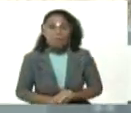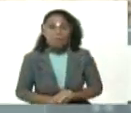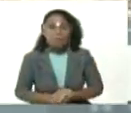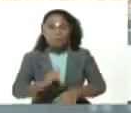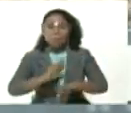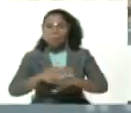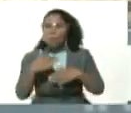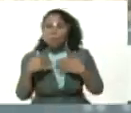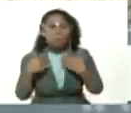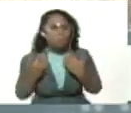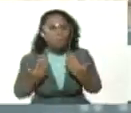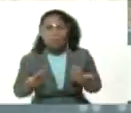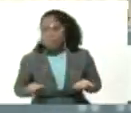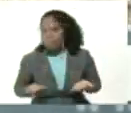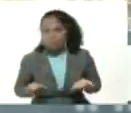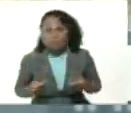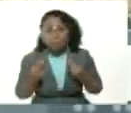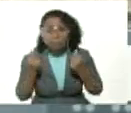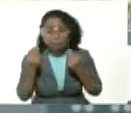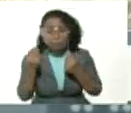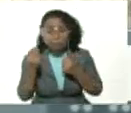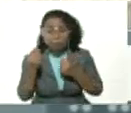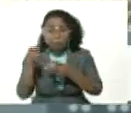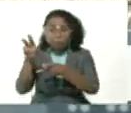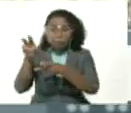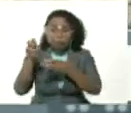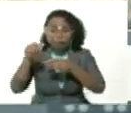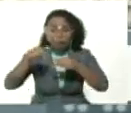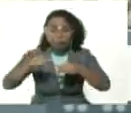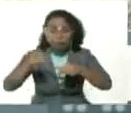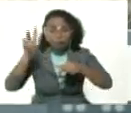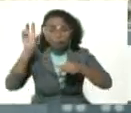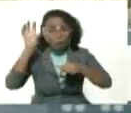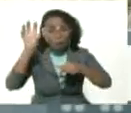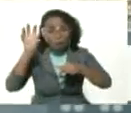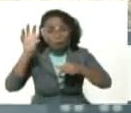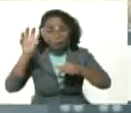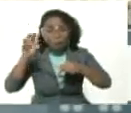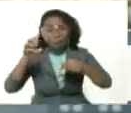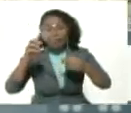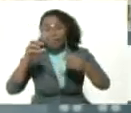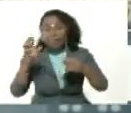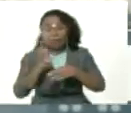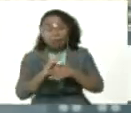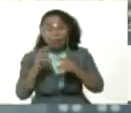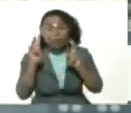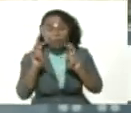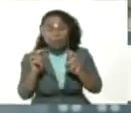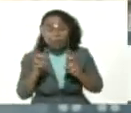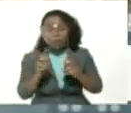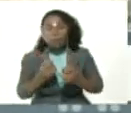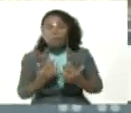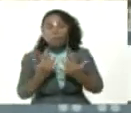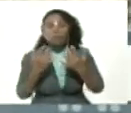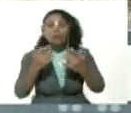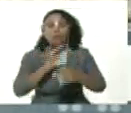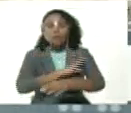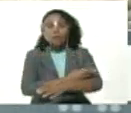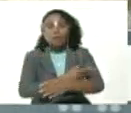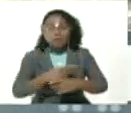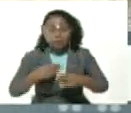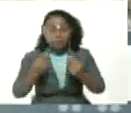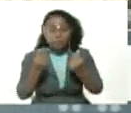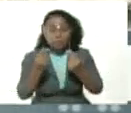Porque es dinerito que entra al país fresco, a fortalecer las finanzas del